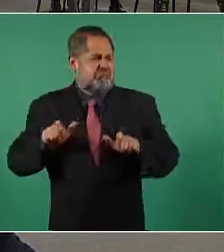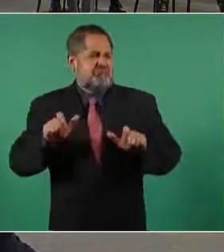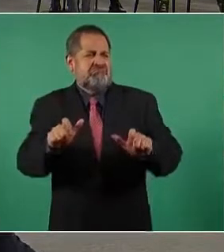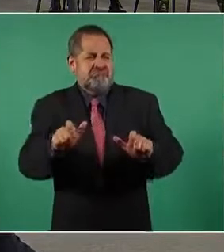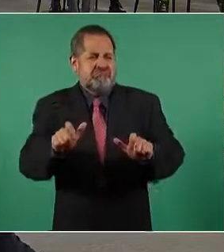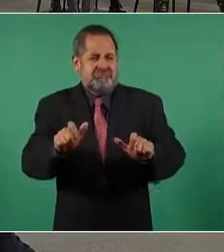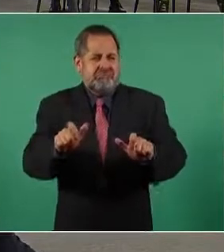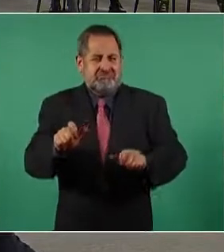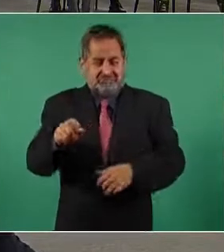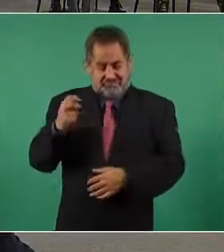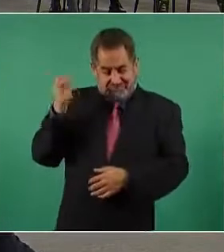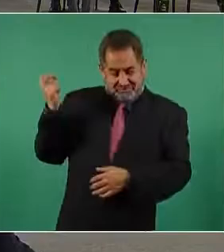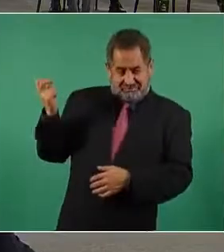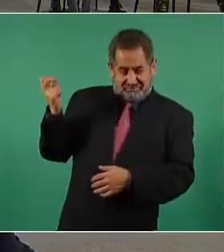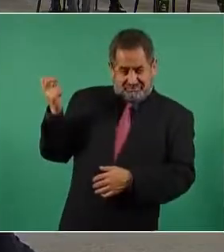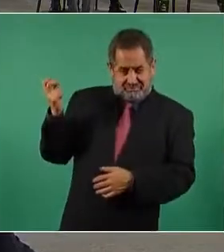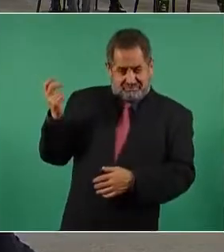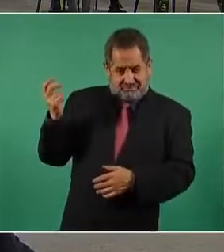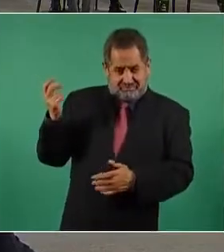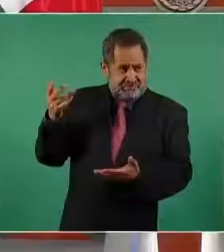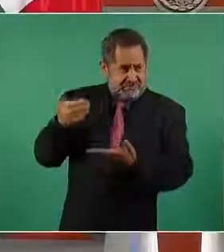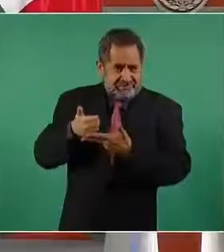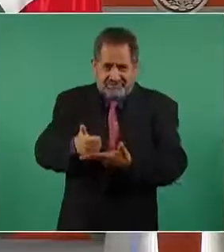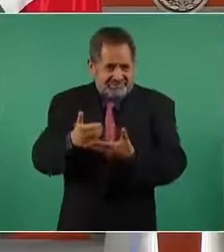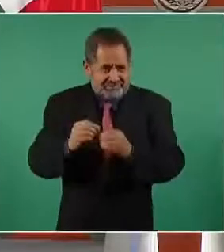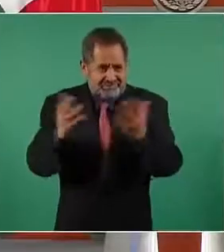Esta es la militarización.